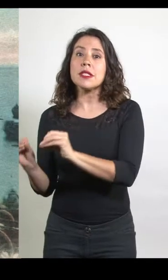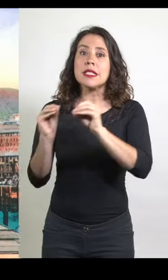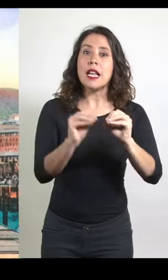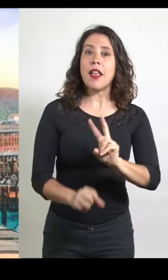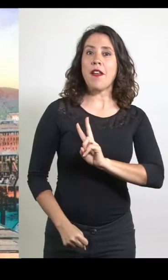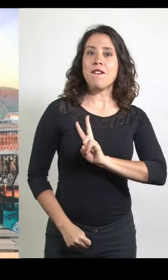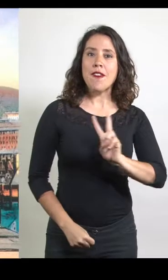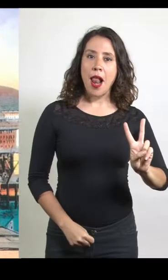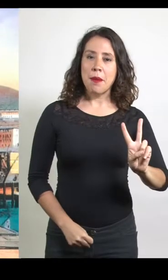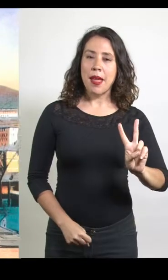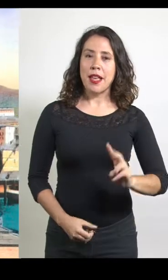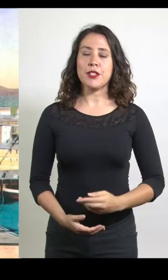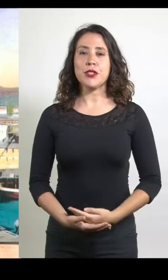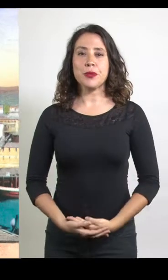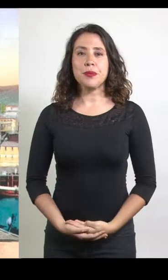a Valparaíso.